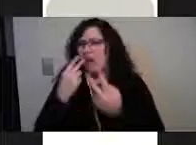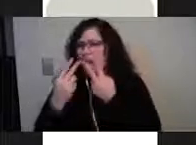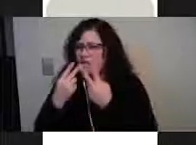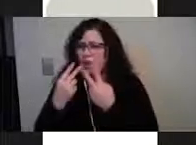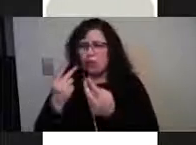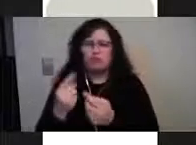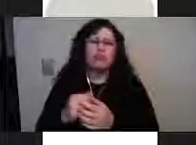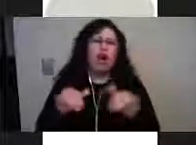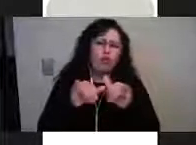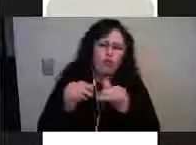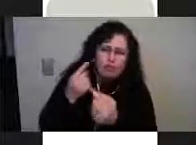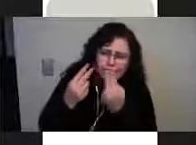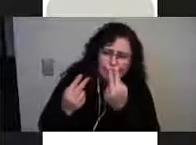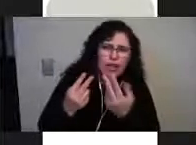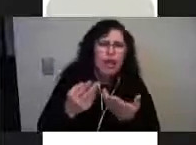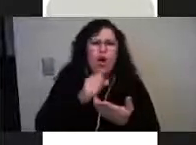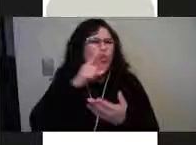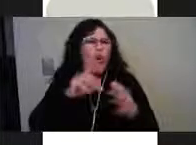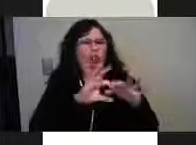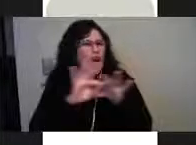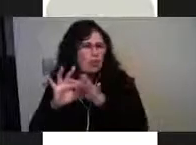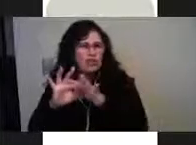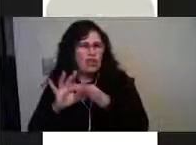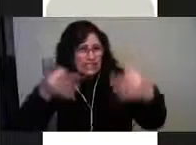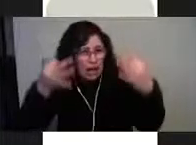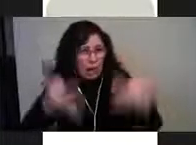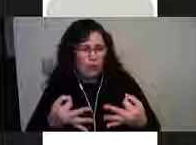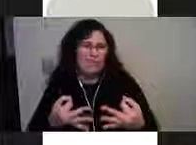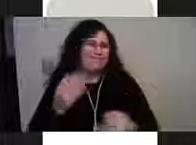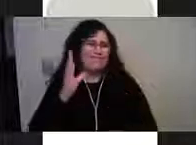Es muy difícil poder determinar la causa.